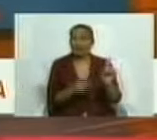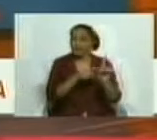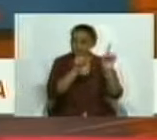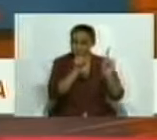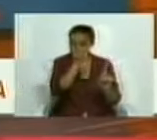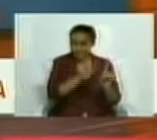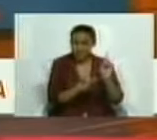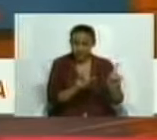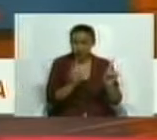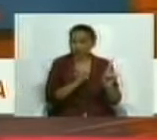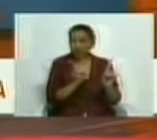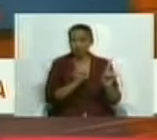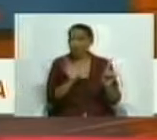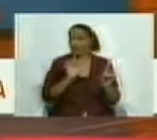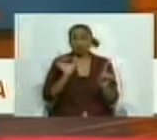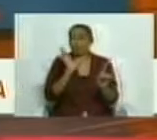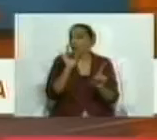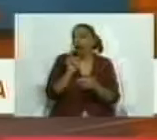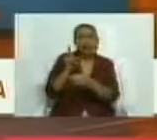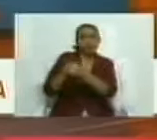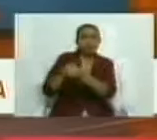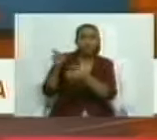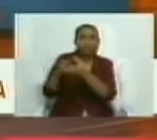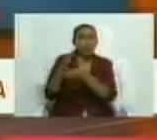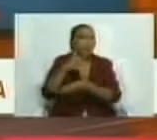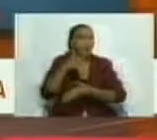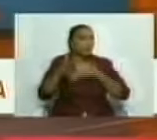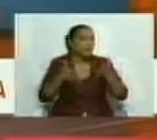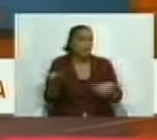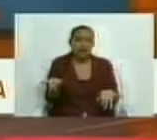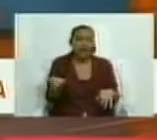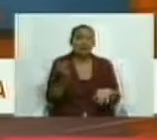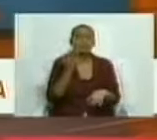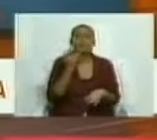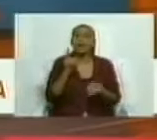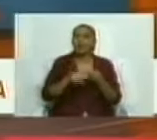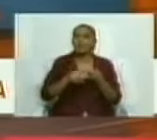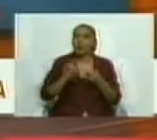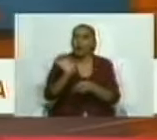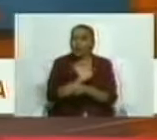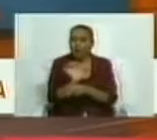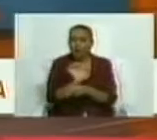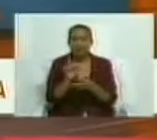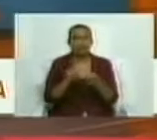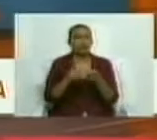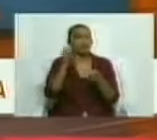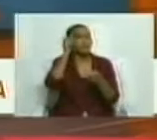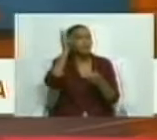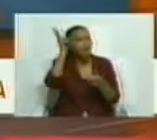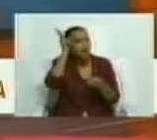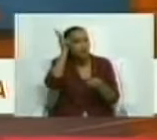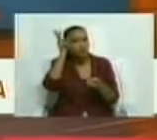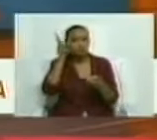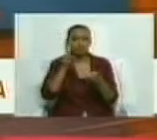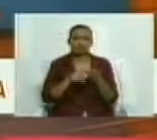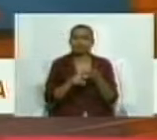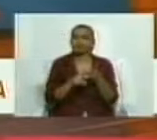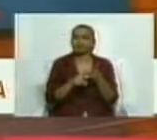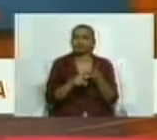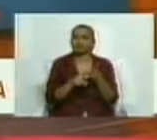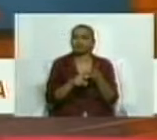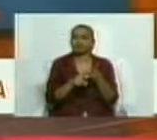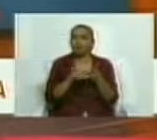han replicado supongamos Ecuador Colombia Perú refieren lo